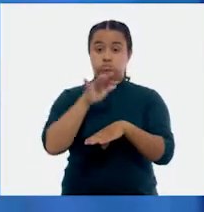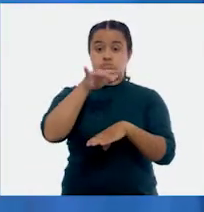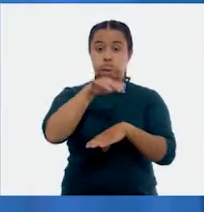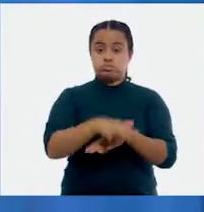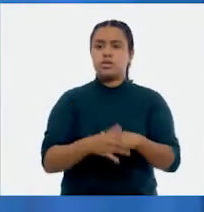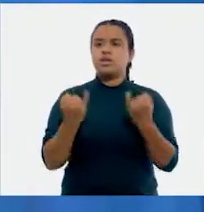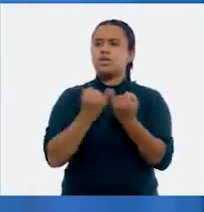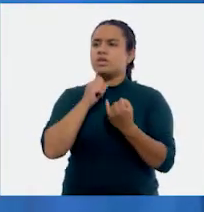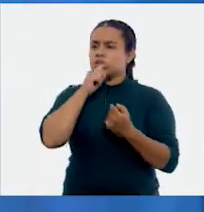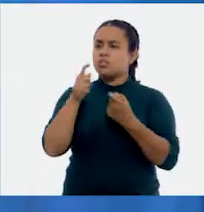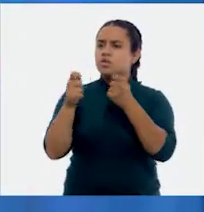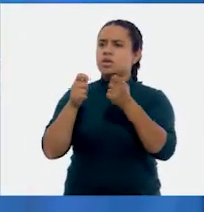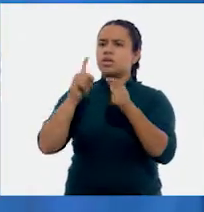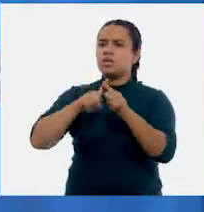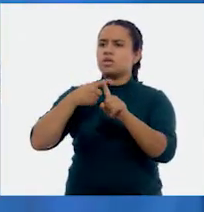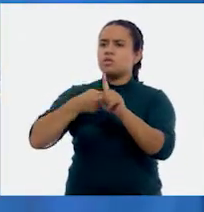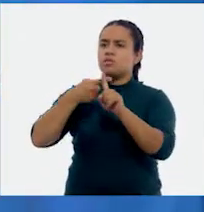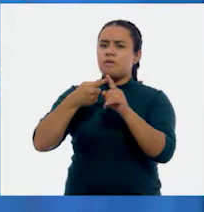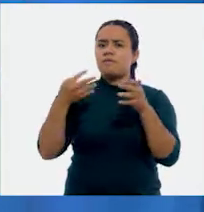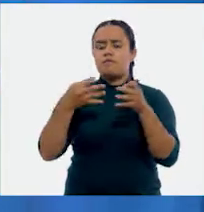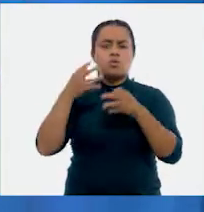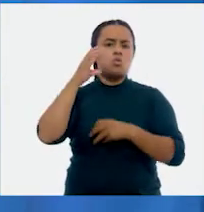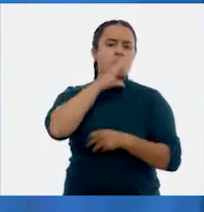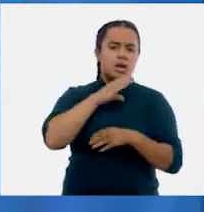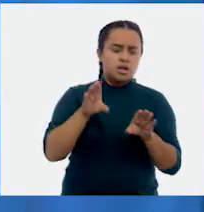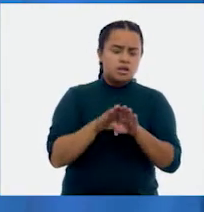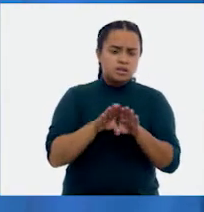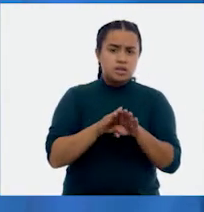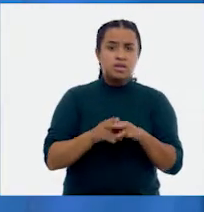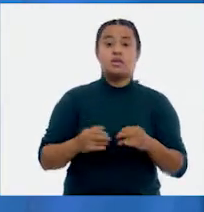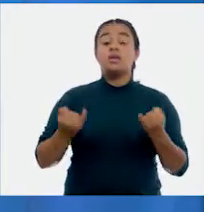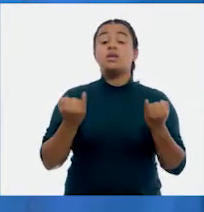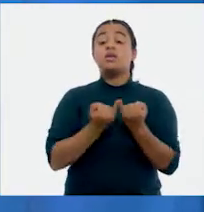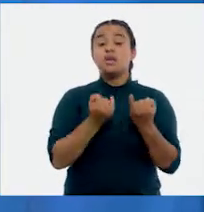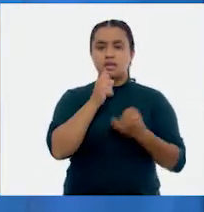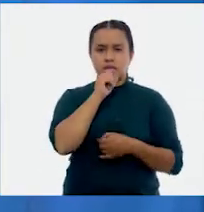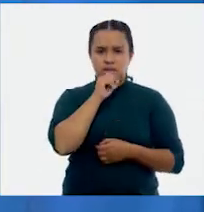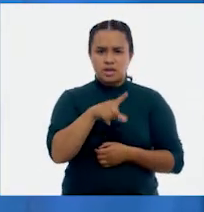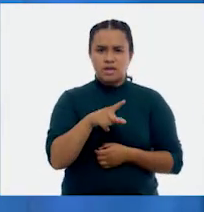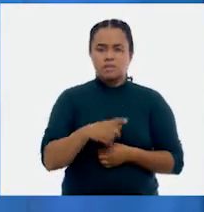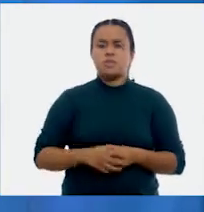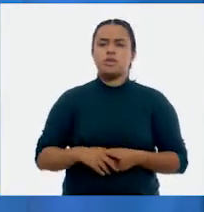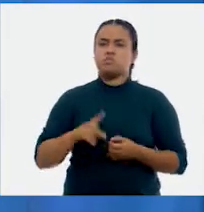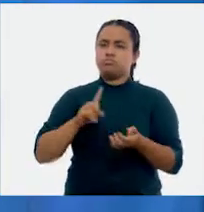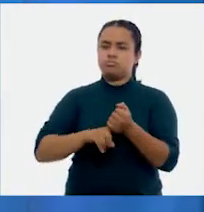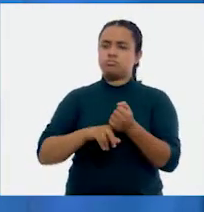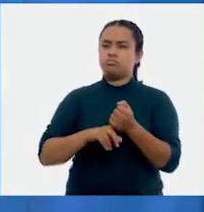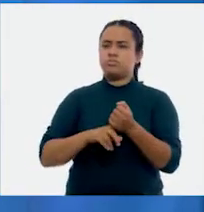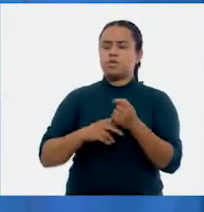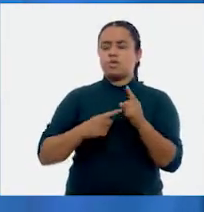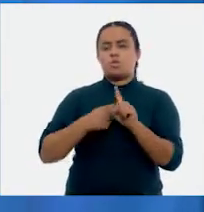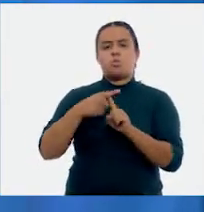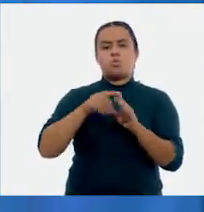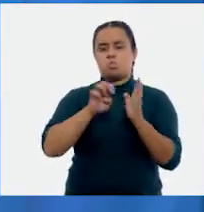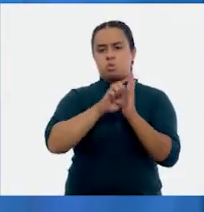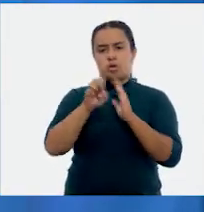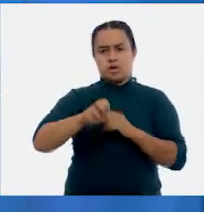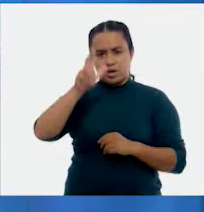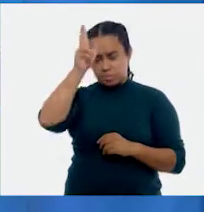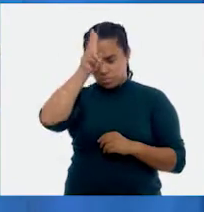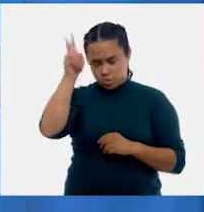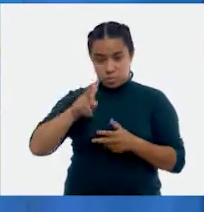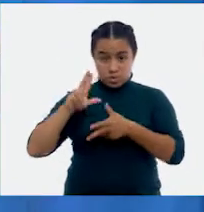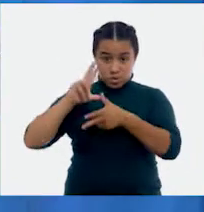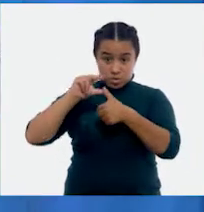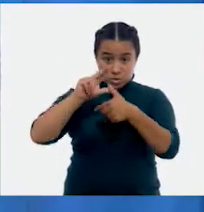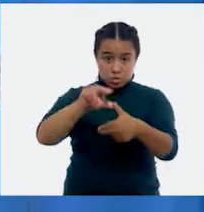clima y el amortiguamiento de los efectos de los eventos meteorológicos extremos como los